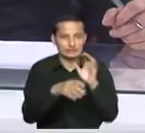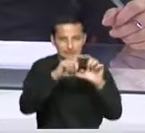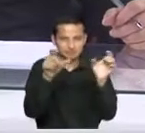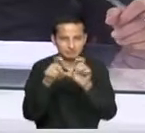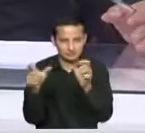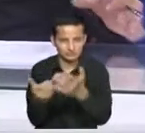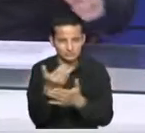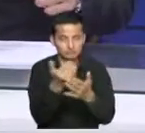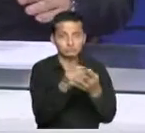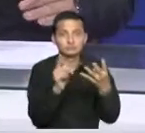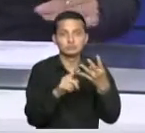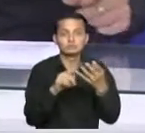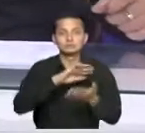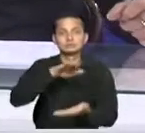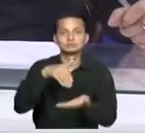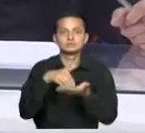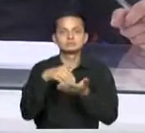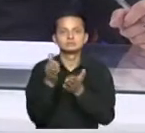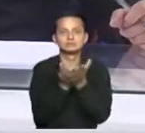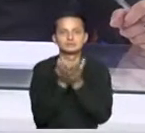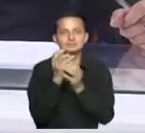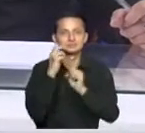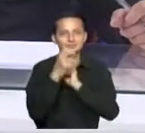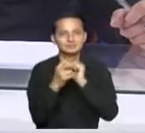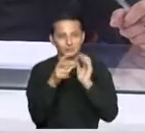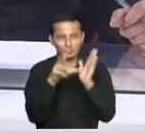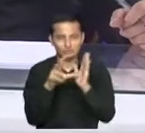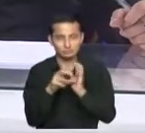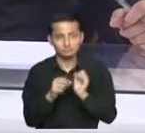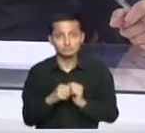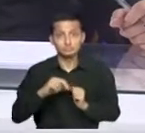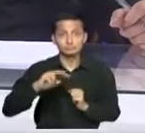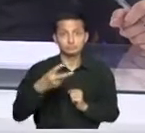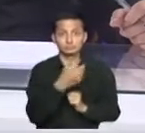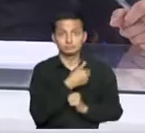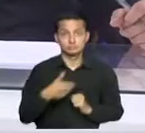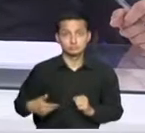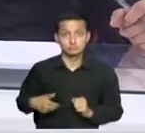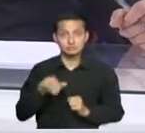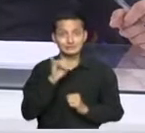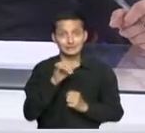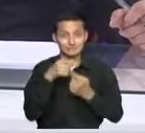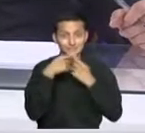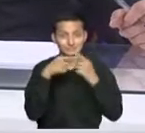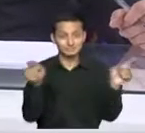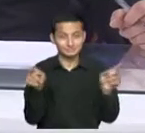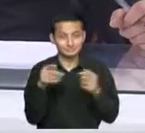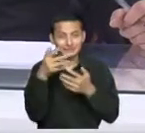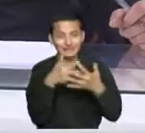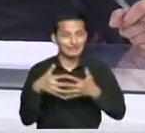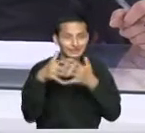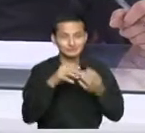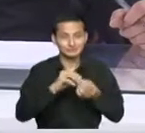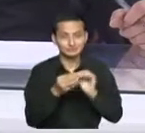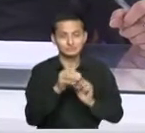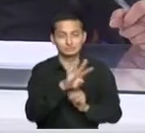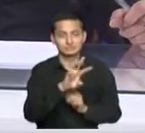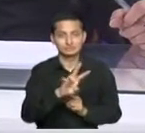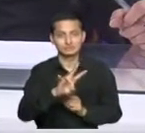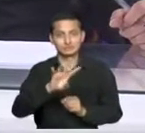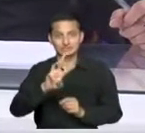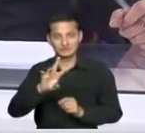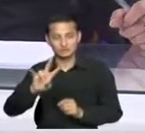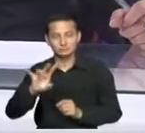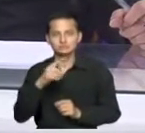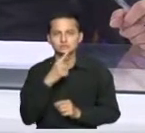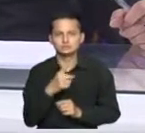servicios turísticos y hoteleros. El vicepresidente Jorge Glass afirmó en el enlace ciudadano 488 que la mediana empresa se